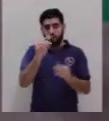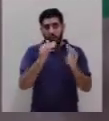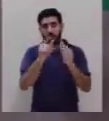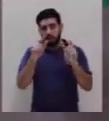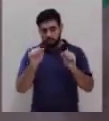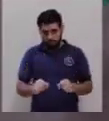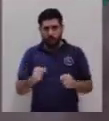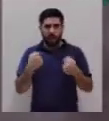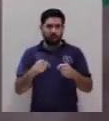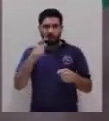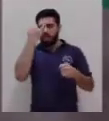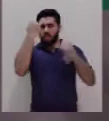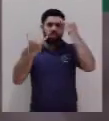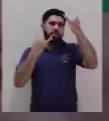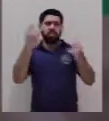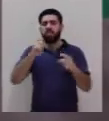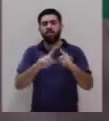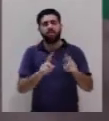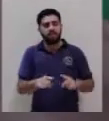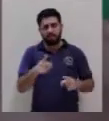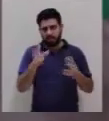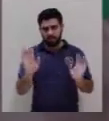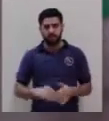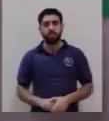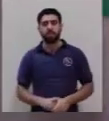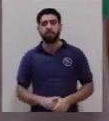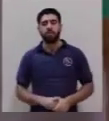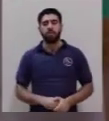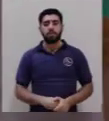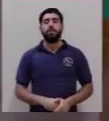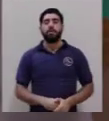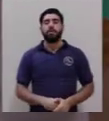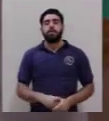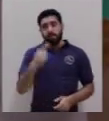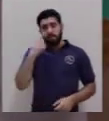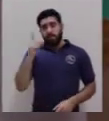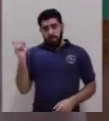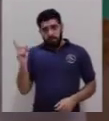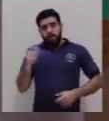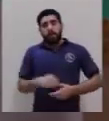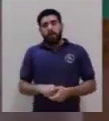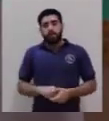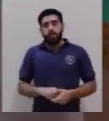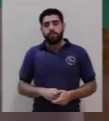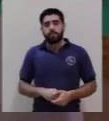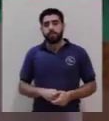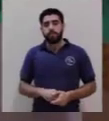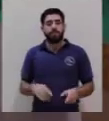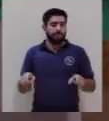ustedes en casa pueden usar su ingenio y hacer las figuras que ustedes quieran. Este organizador